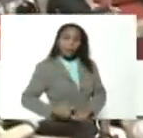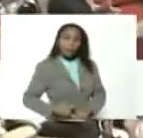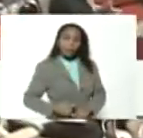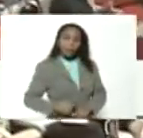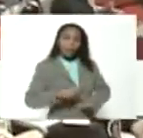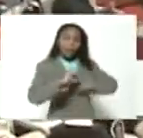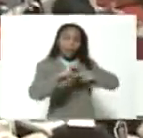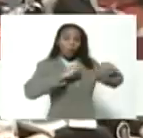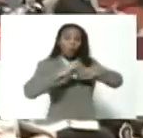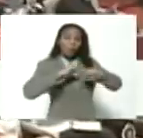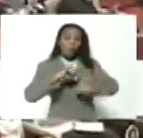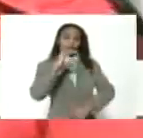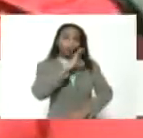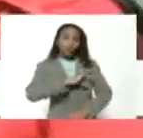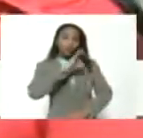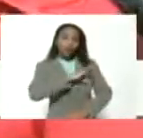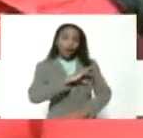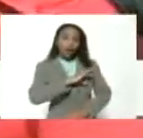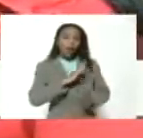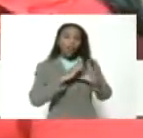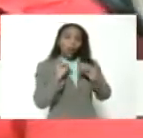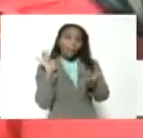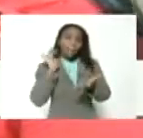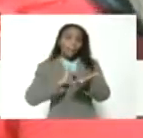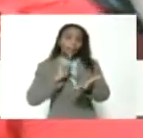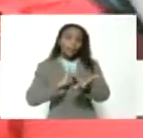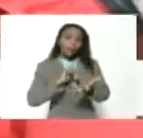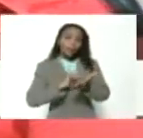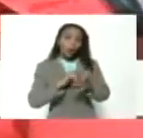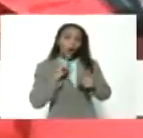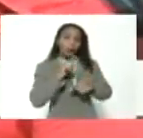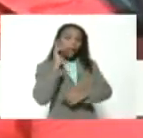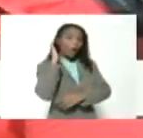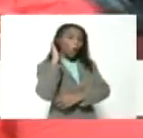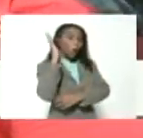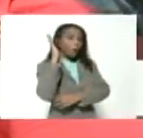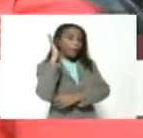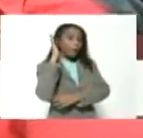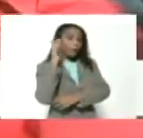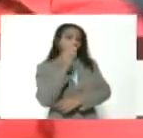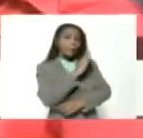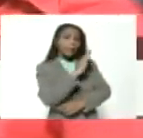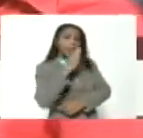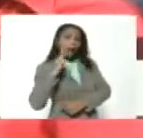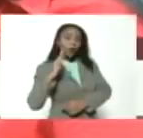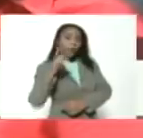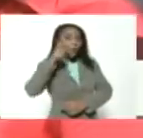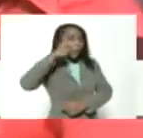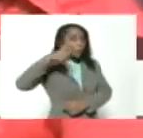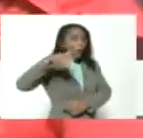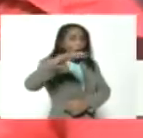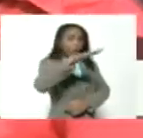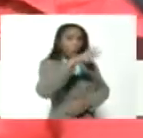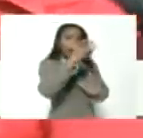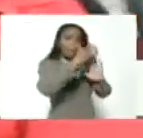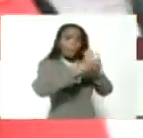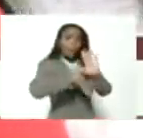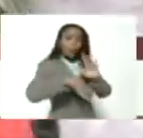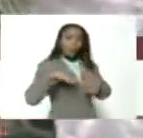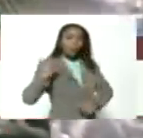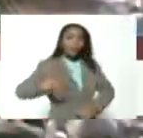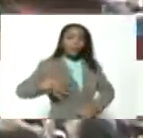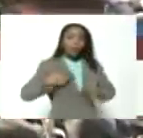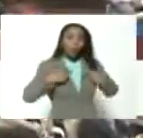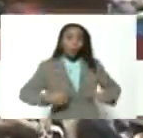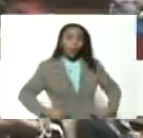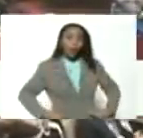los movimientos sociales y todos los que participamos en el Congreso Bicentenario de los Pueblos, capítulo Derechos